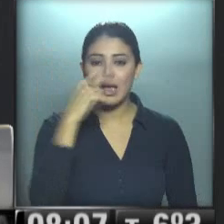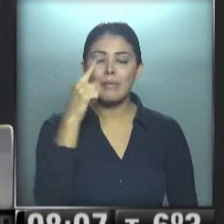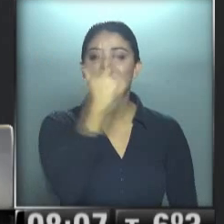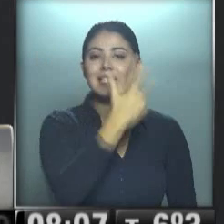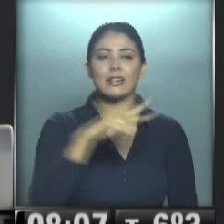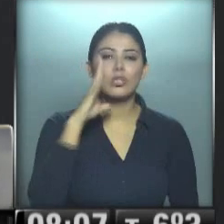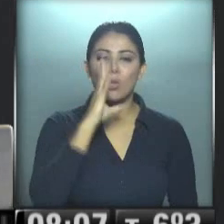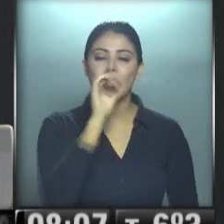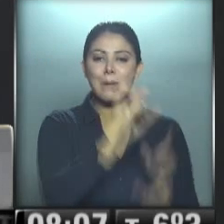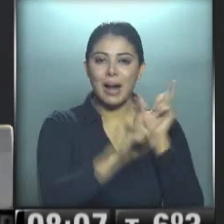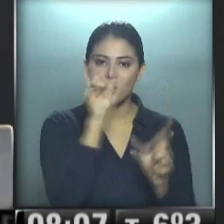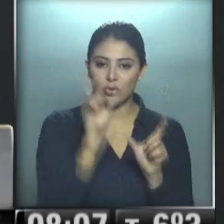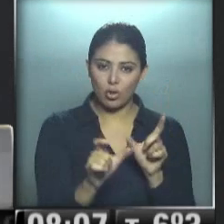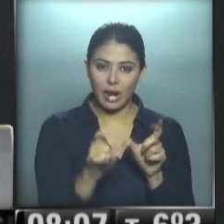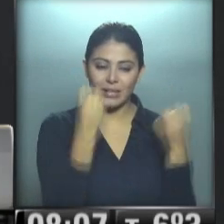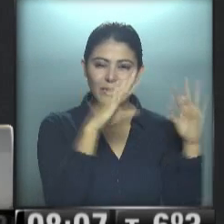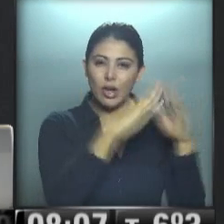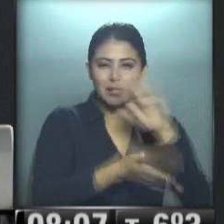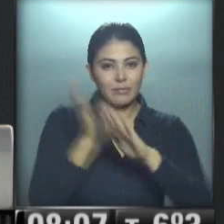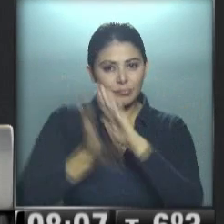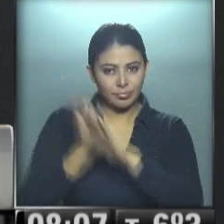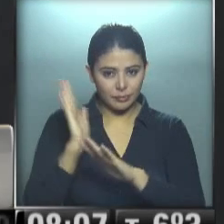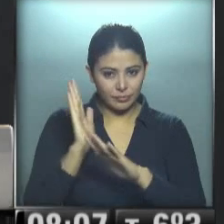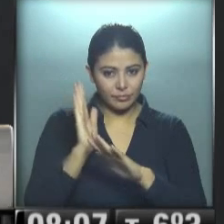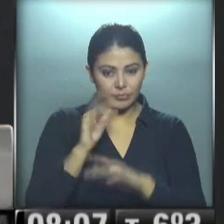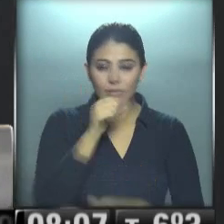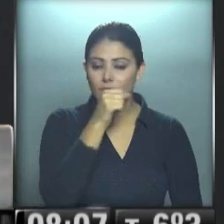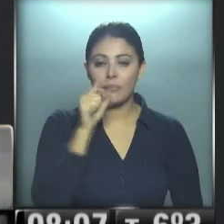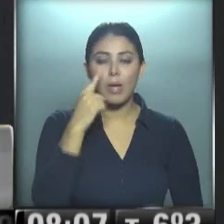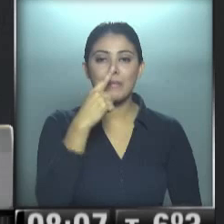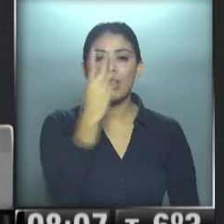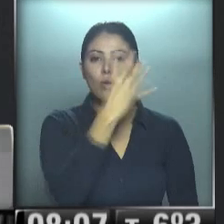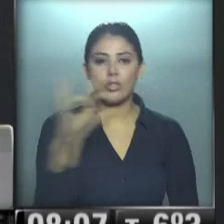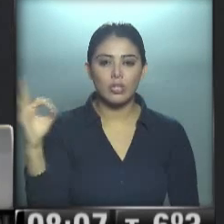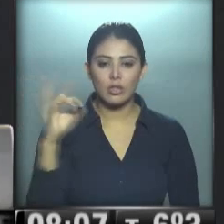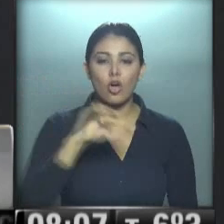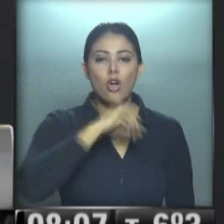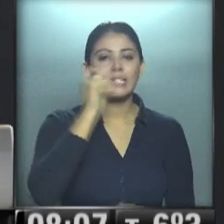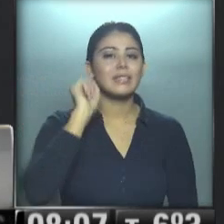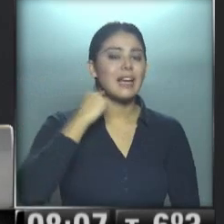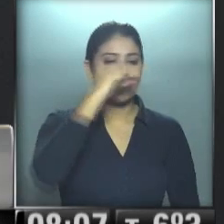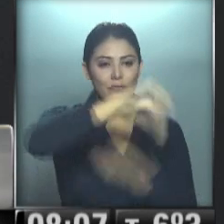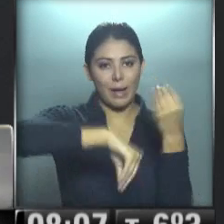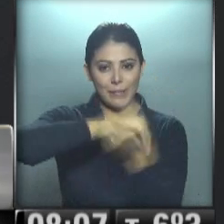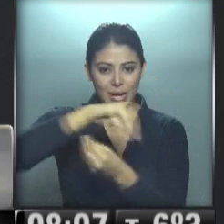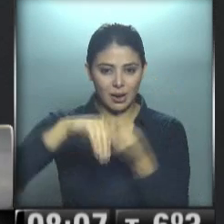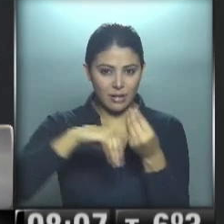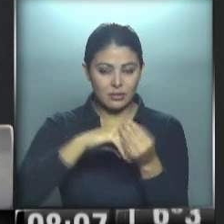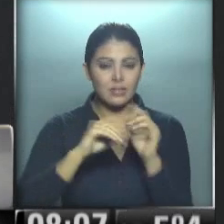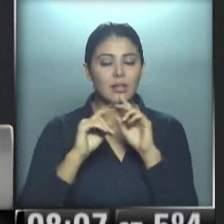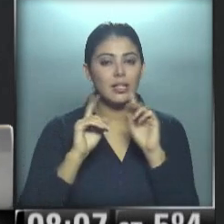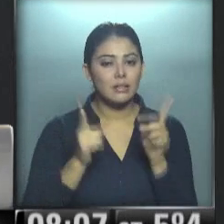350 personas evacuadas que pertenecen a mil 413 familias tenemos